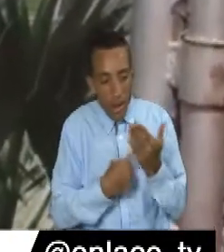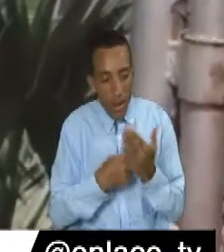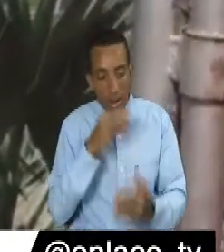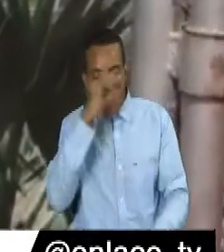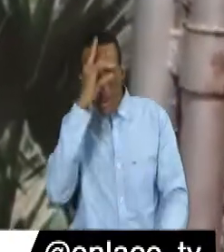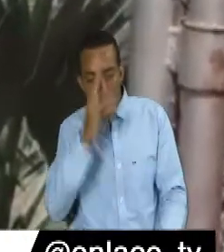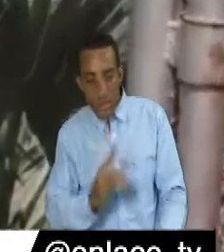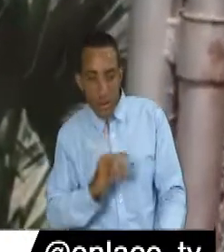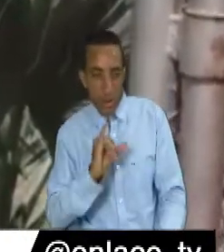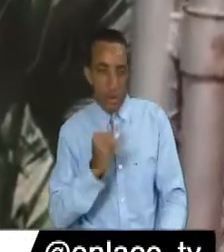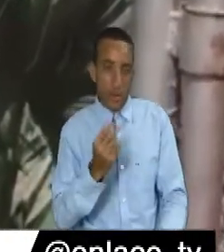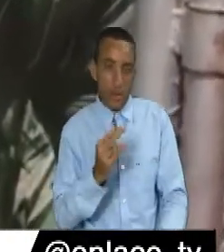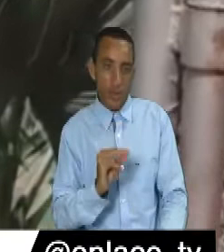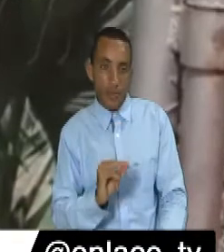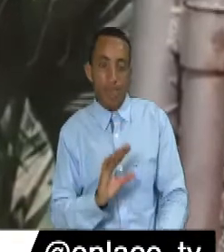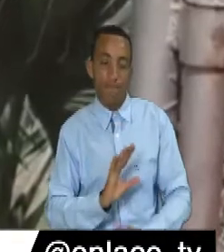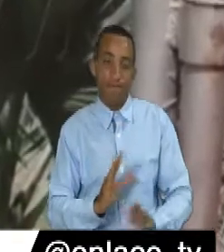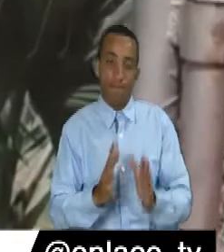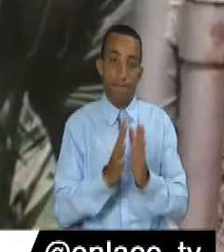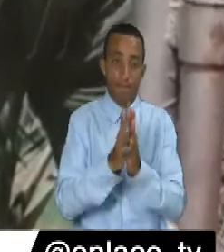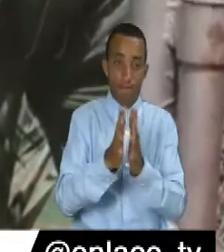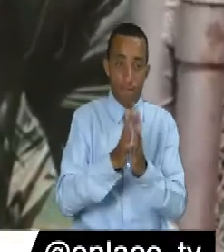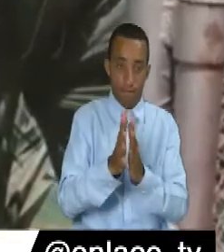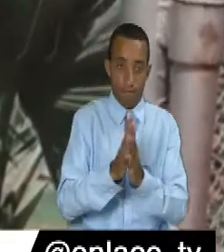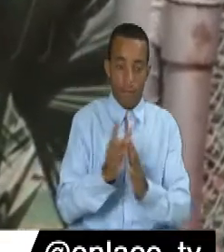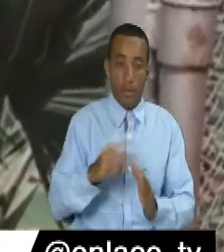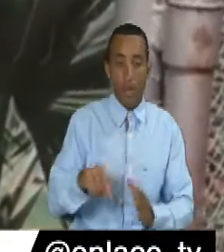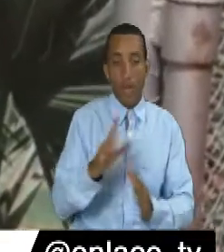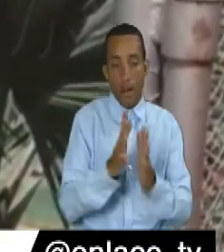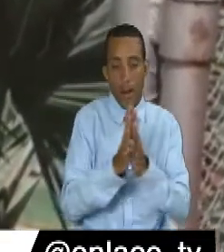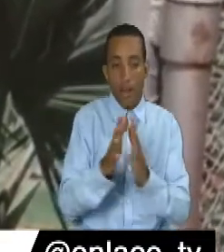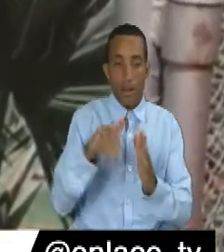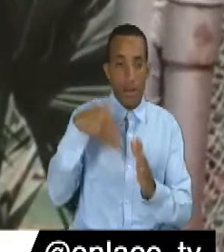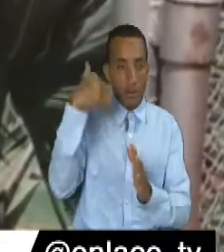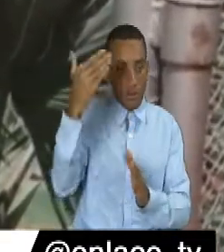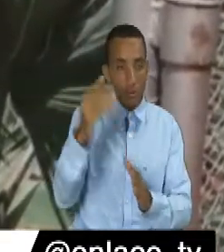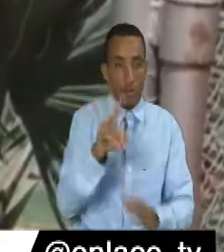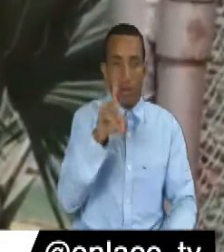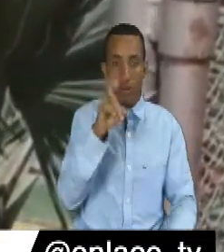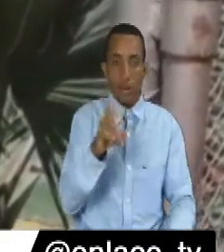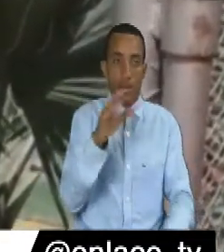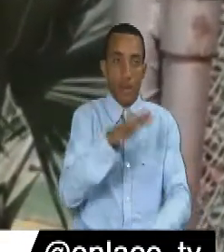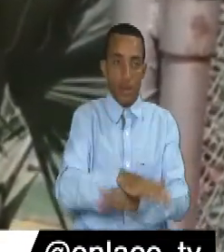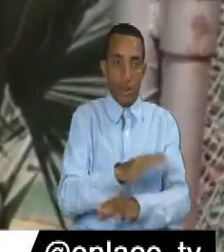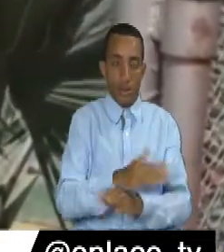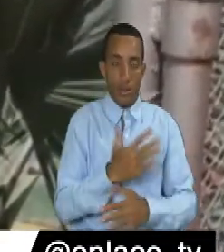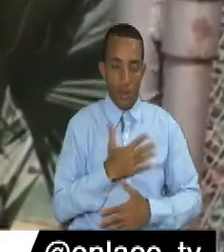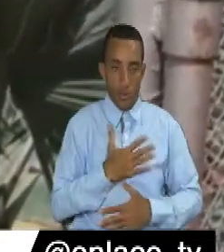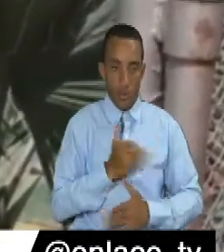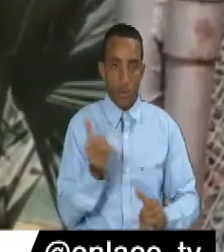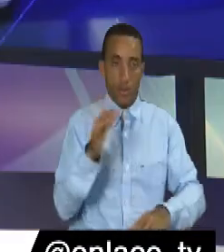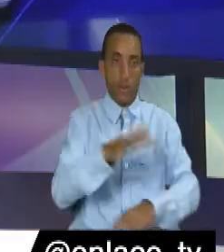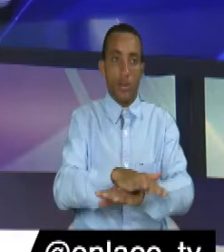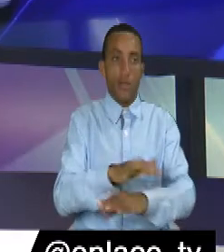Asamblea Departamental para, por supuesto, contárselas a ustedes en nuestra próxima emisión de las 6 de la tarde. Feliz tarde para todos.